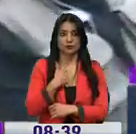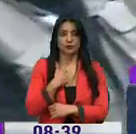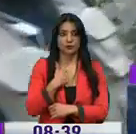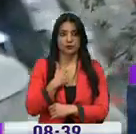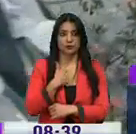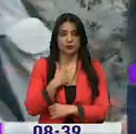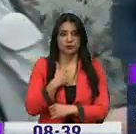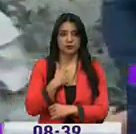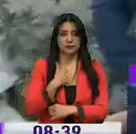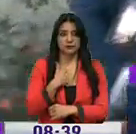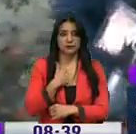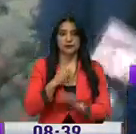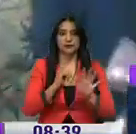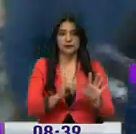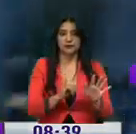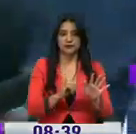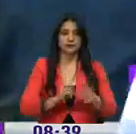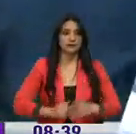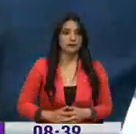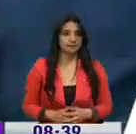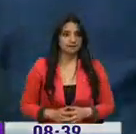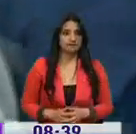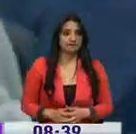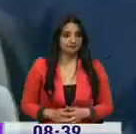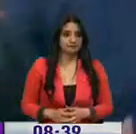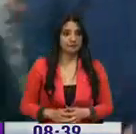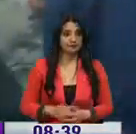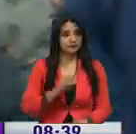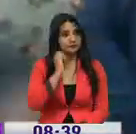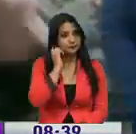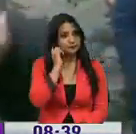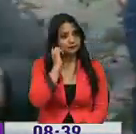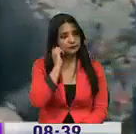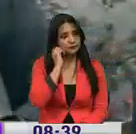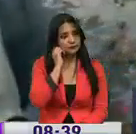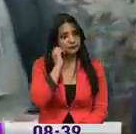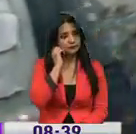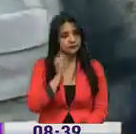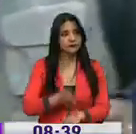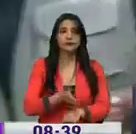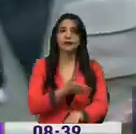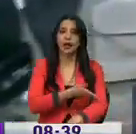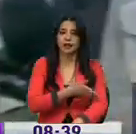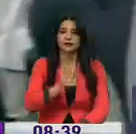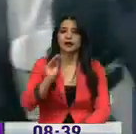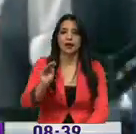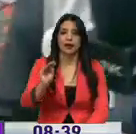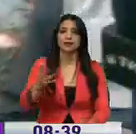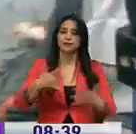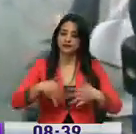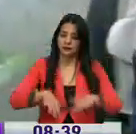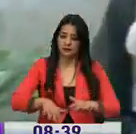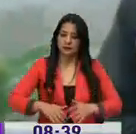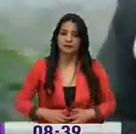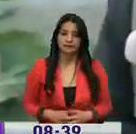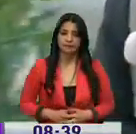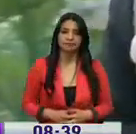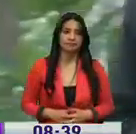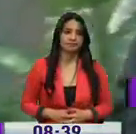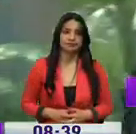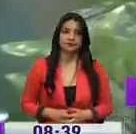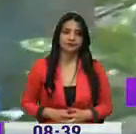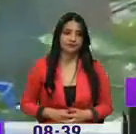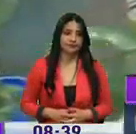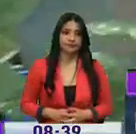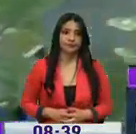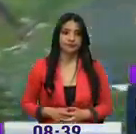míos son seis. Perfecto, entonces, como les veníamos comentando, amigos televidentes, la situación, acabamos de